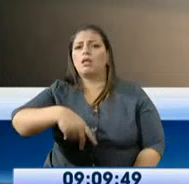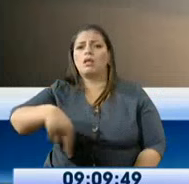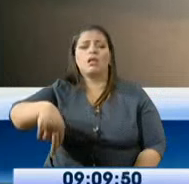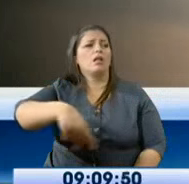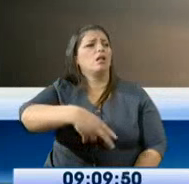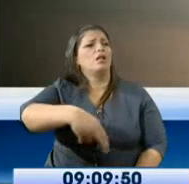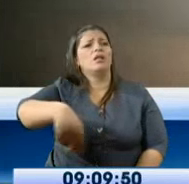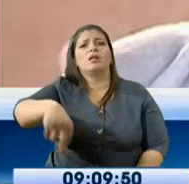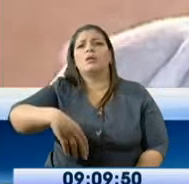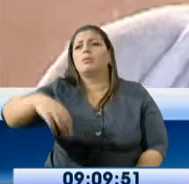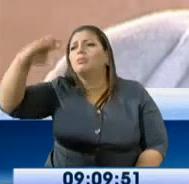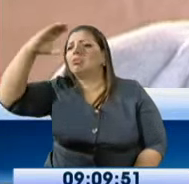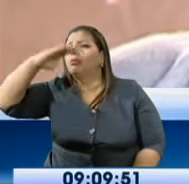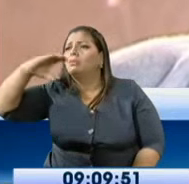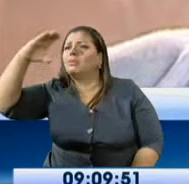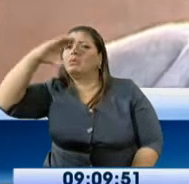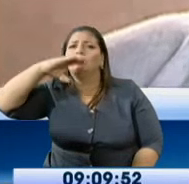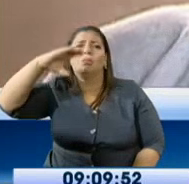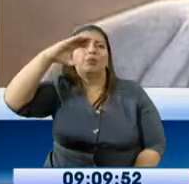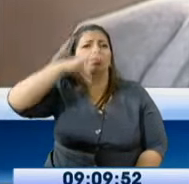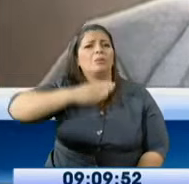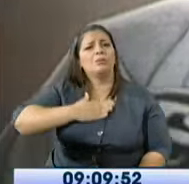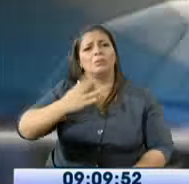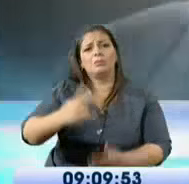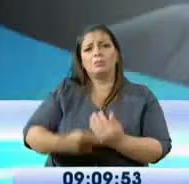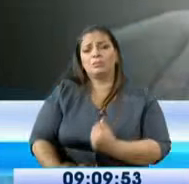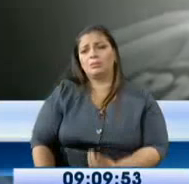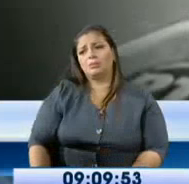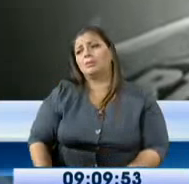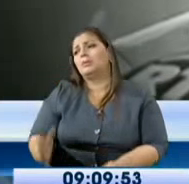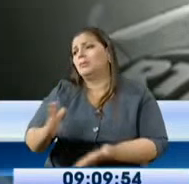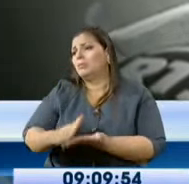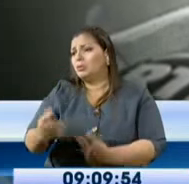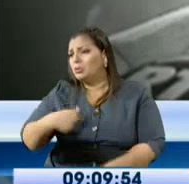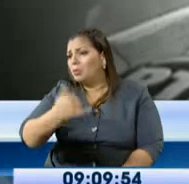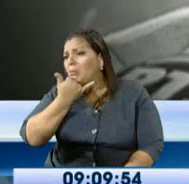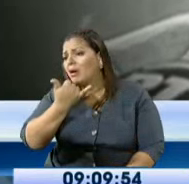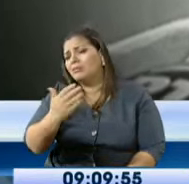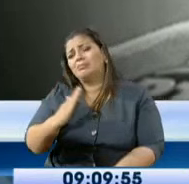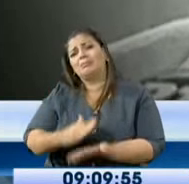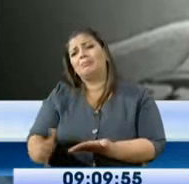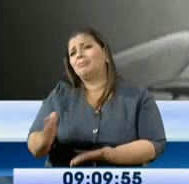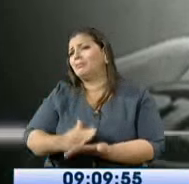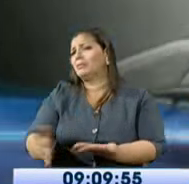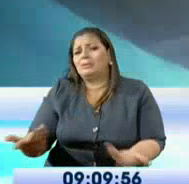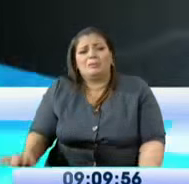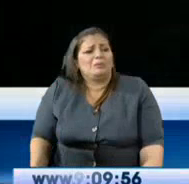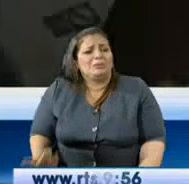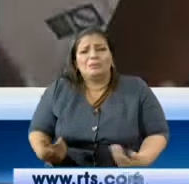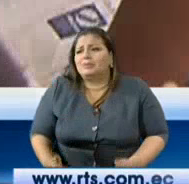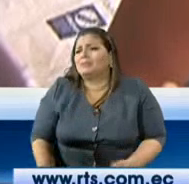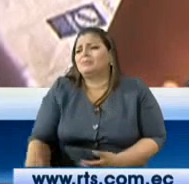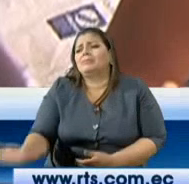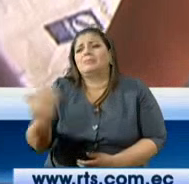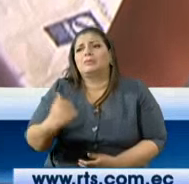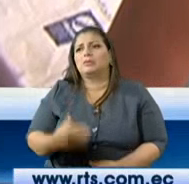él. Me perdone si le he hecho algún daño. Que regrese pronto porque lo necesitamos. Yo ando busque y busca